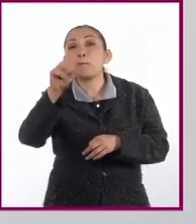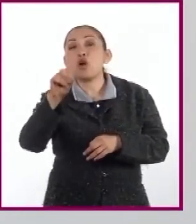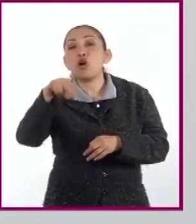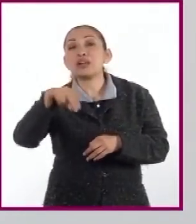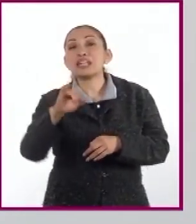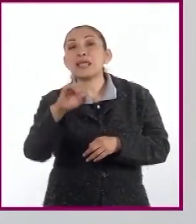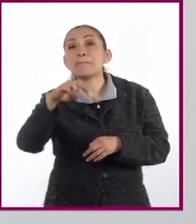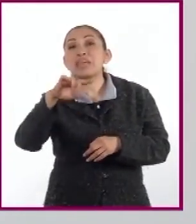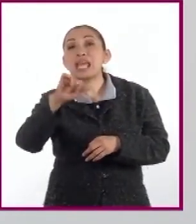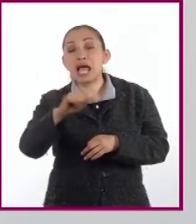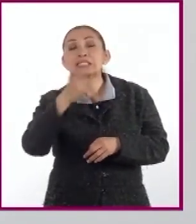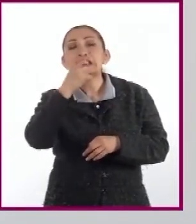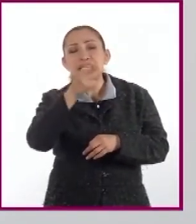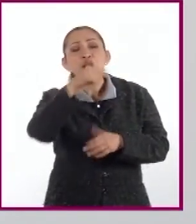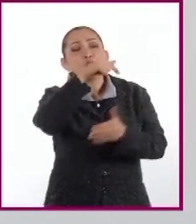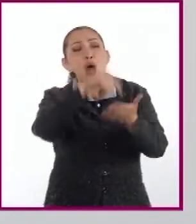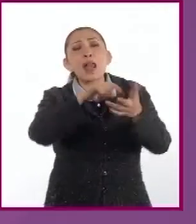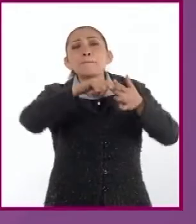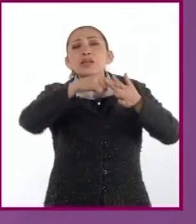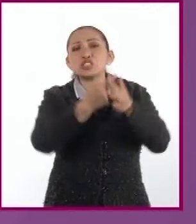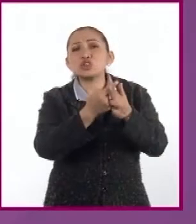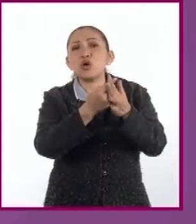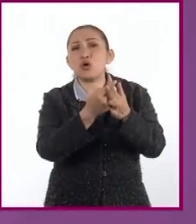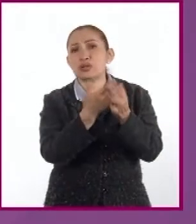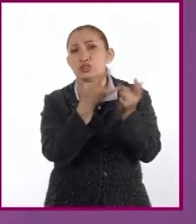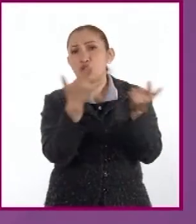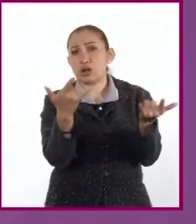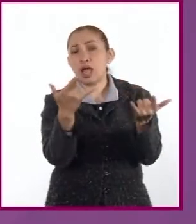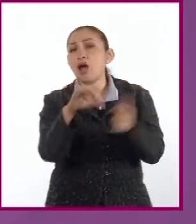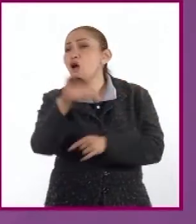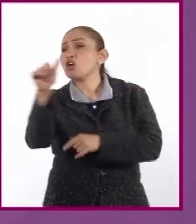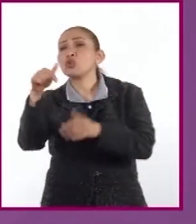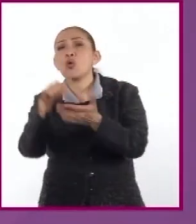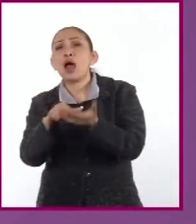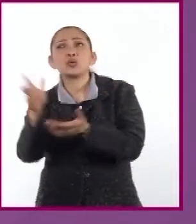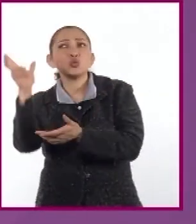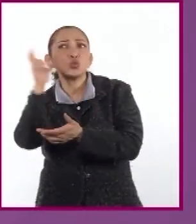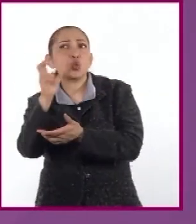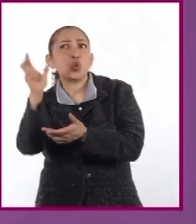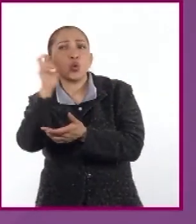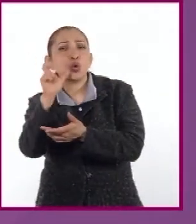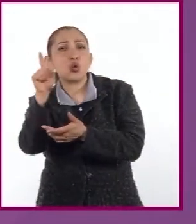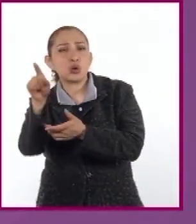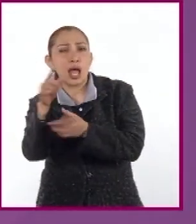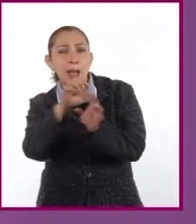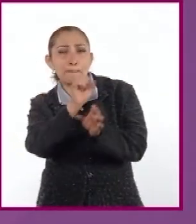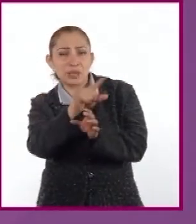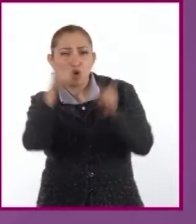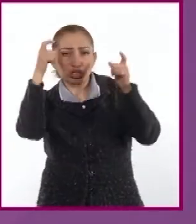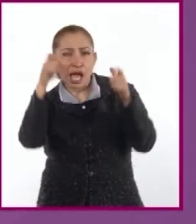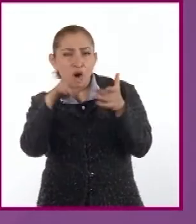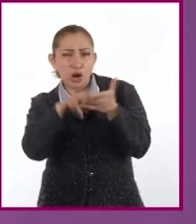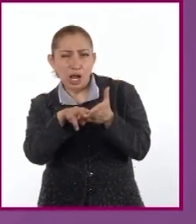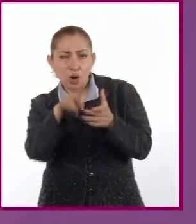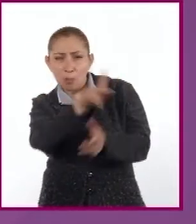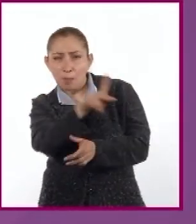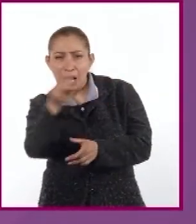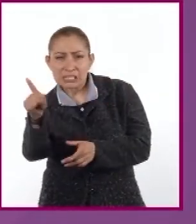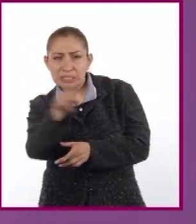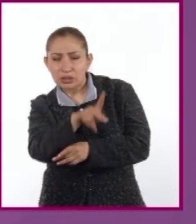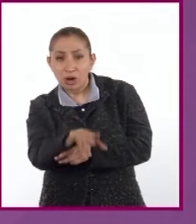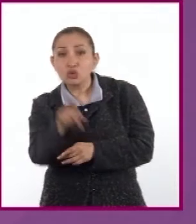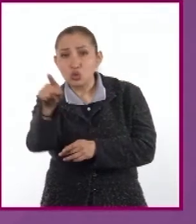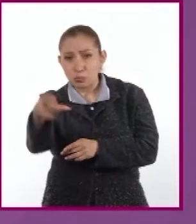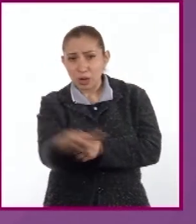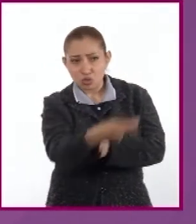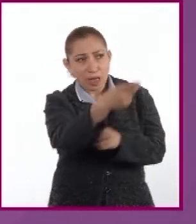el origen nominal de un lugar. ¿En qué otros lugares han escuchado una versión del charro negro? Pregunten a